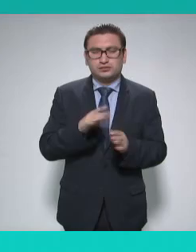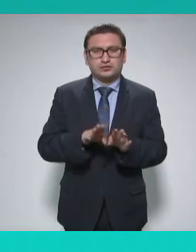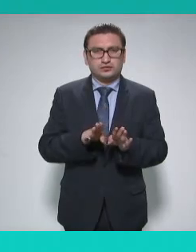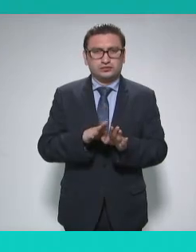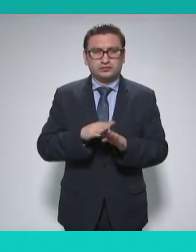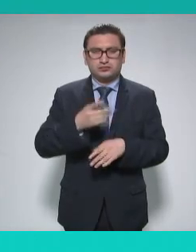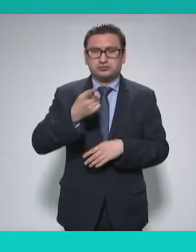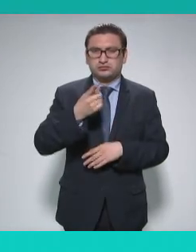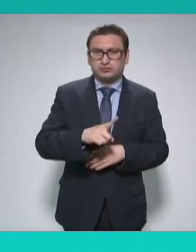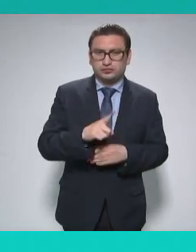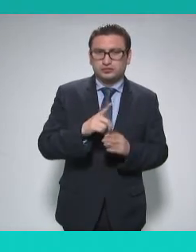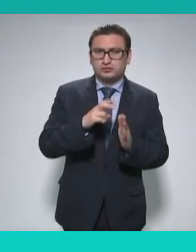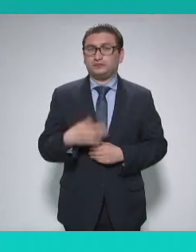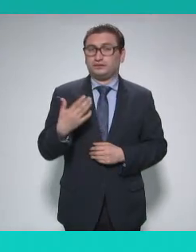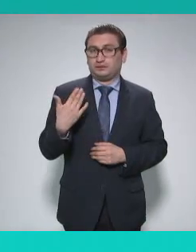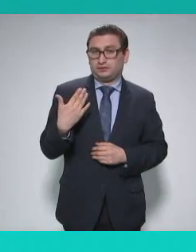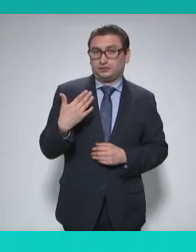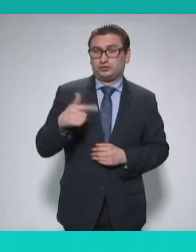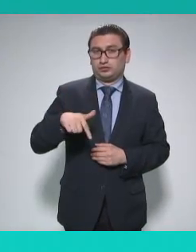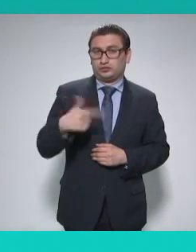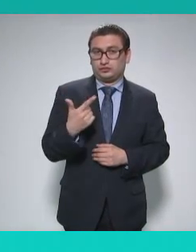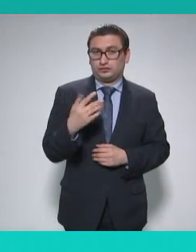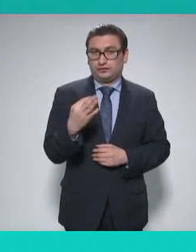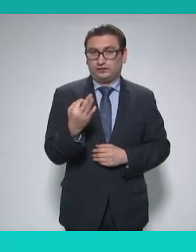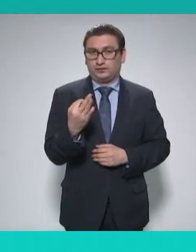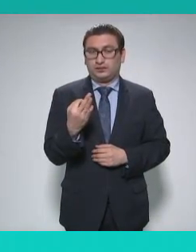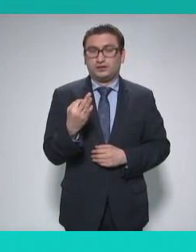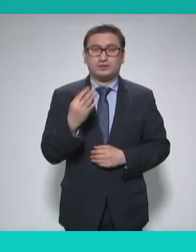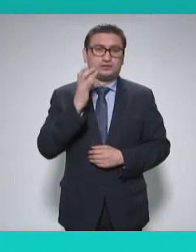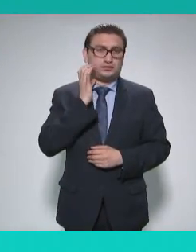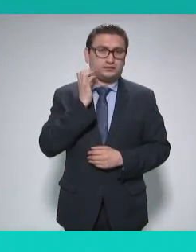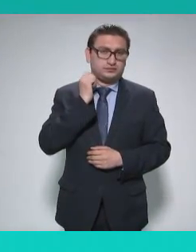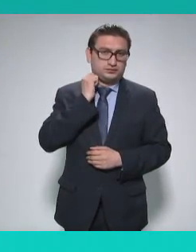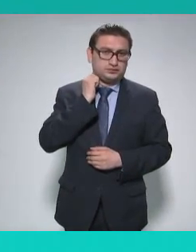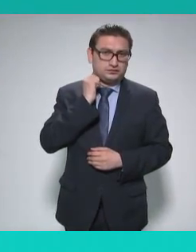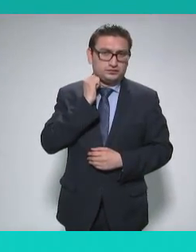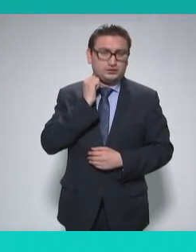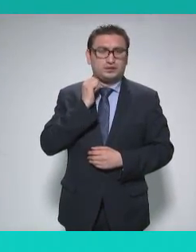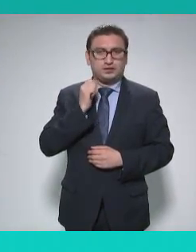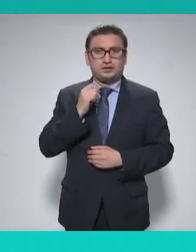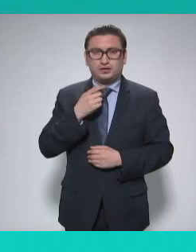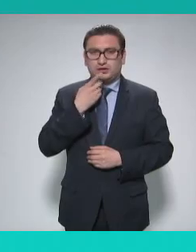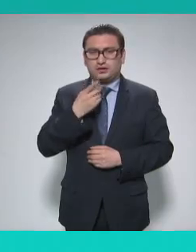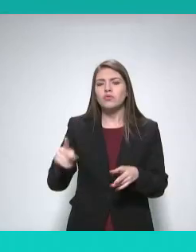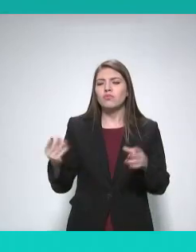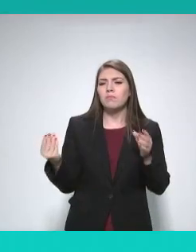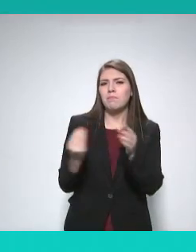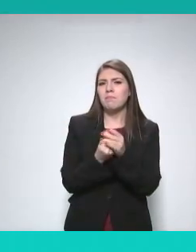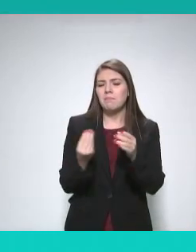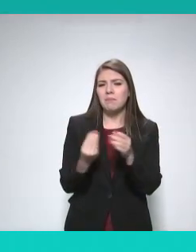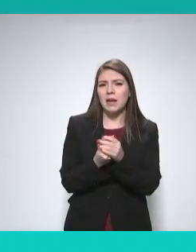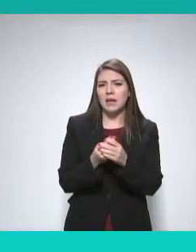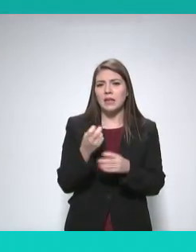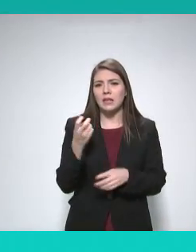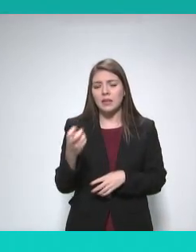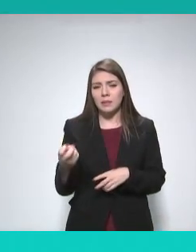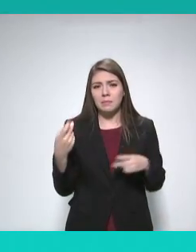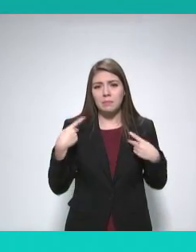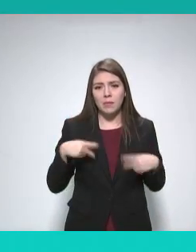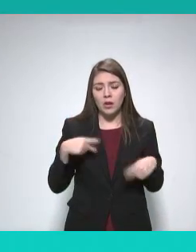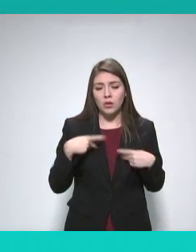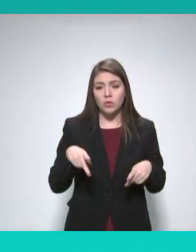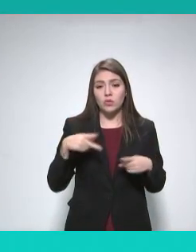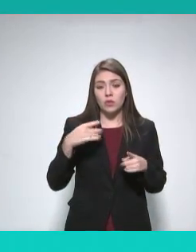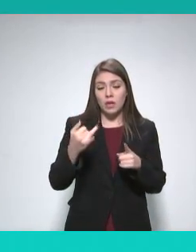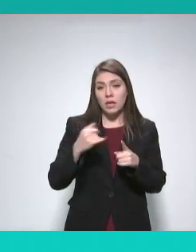odebrecht así como aquellas personas que enfrentan acusaciones precisando fecha y lugar donde fueron citados la resolución correo a cargo de la ponencia